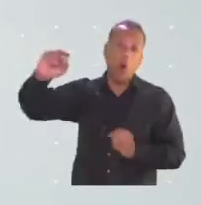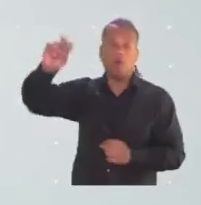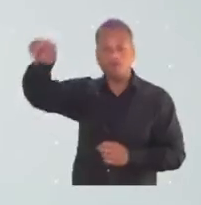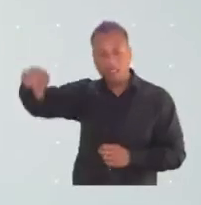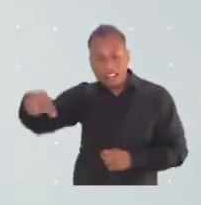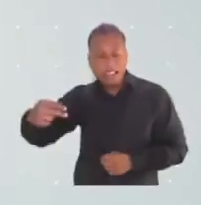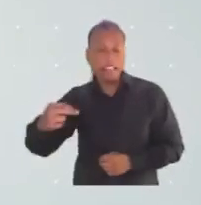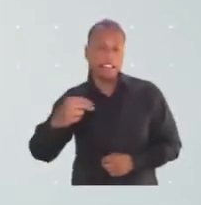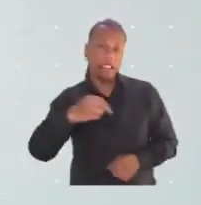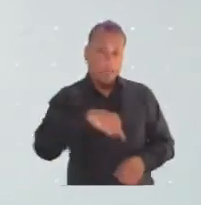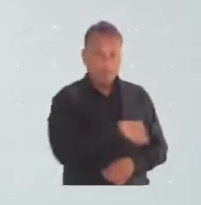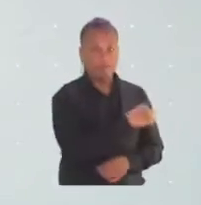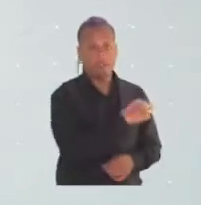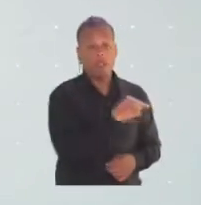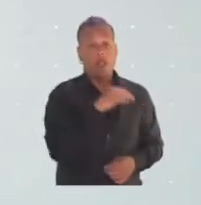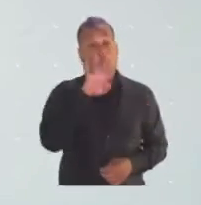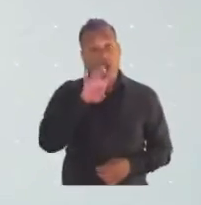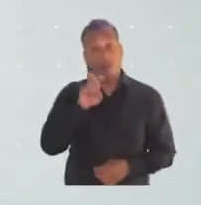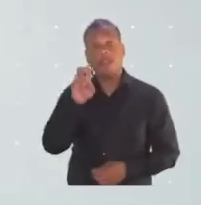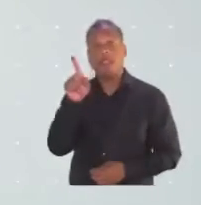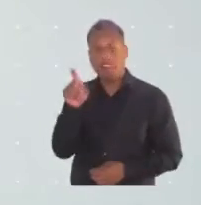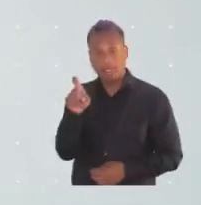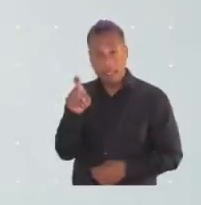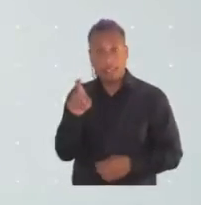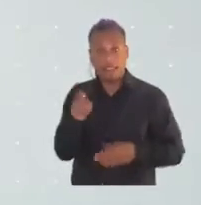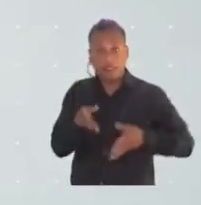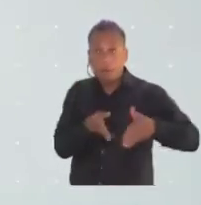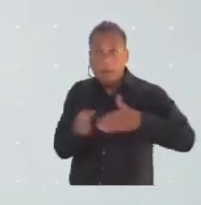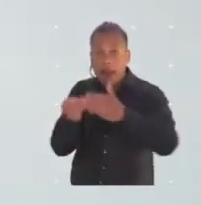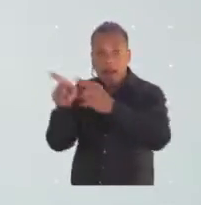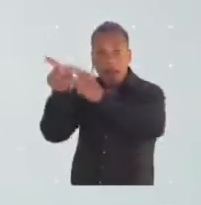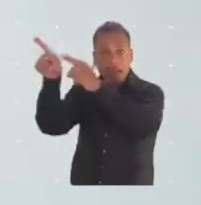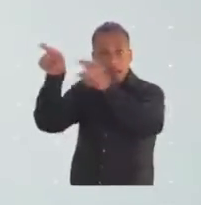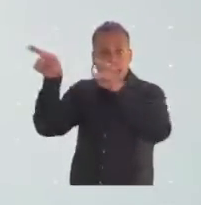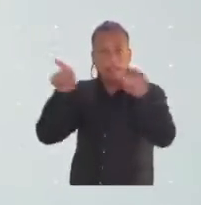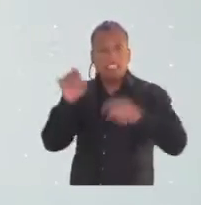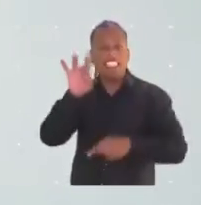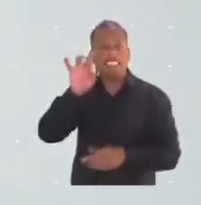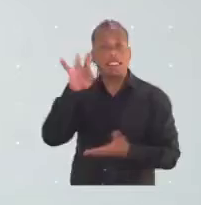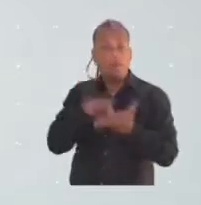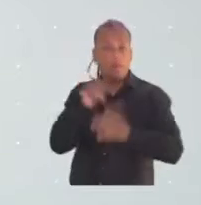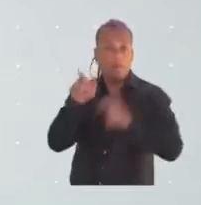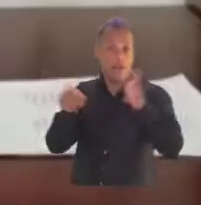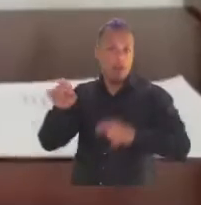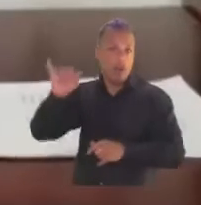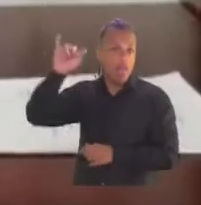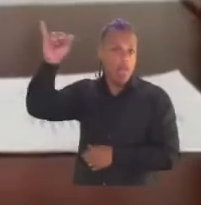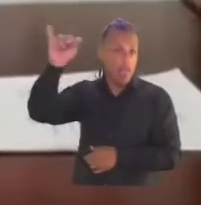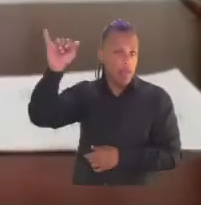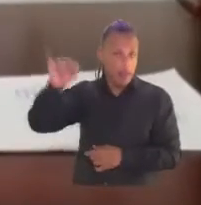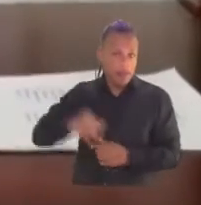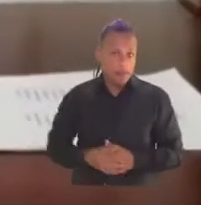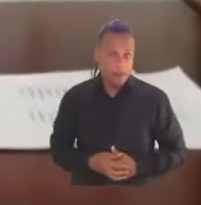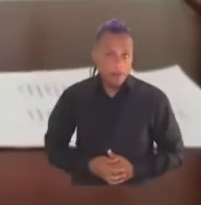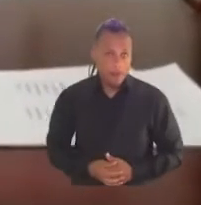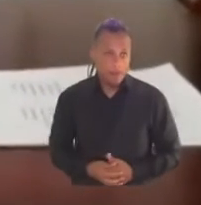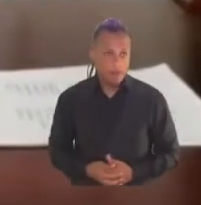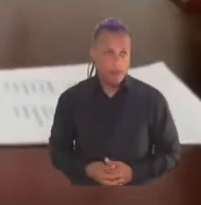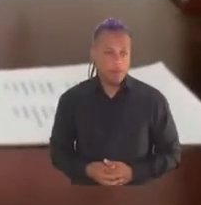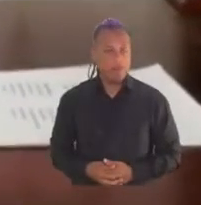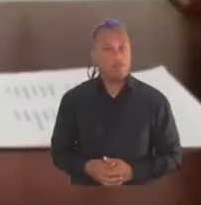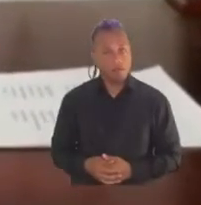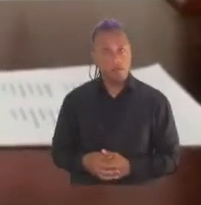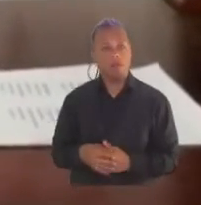Son 96 veredas y alrededor de 15.000 personas afectadas. Manifestamos la inconformidad por parte de la